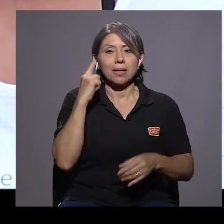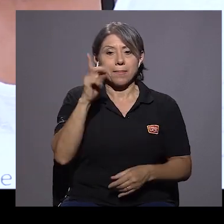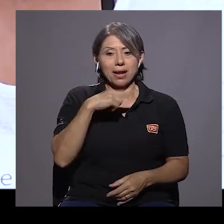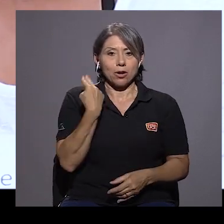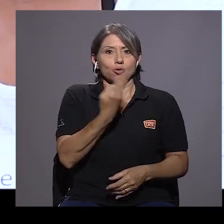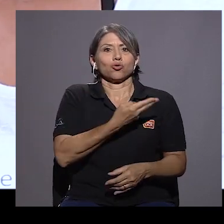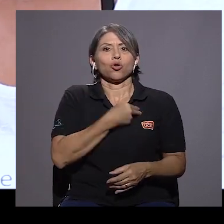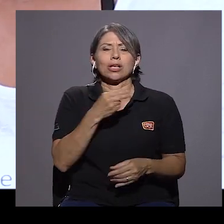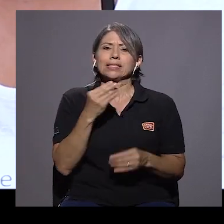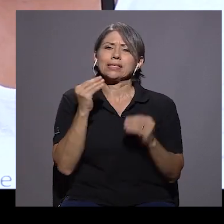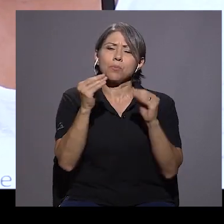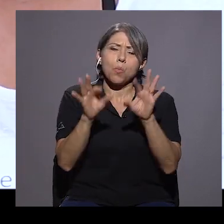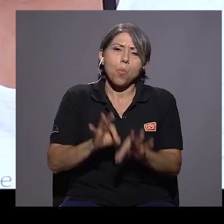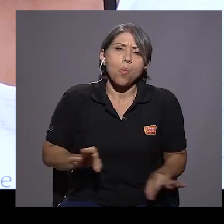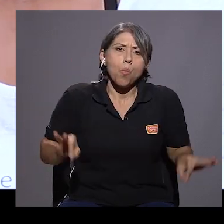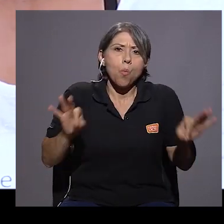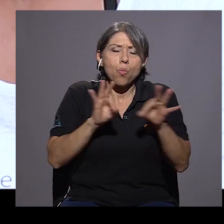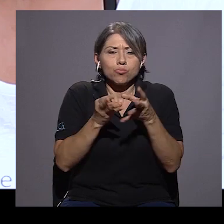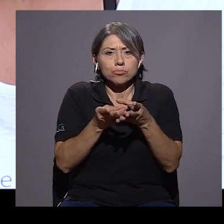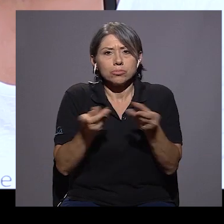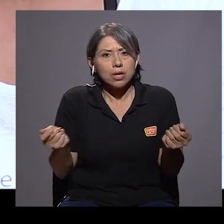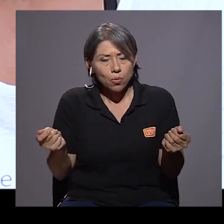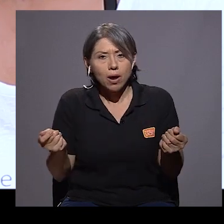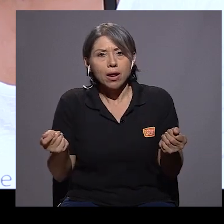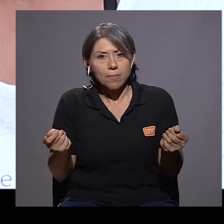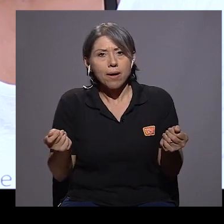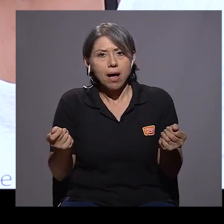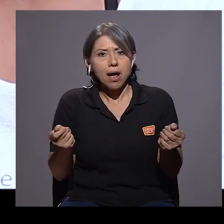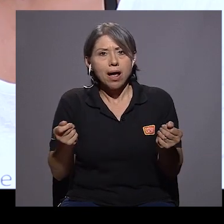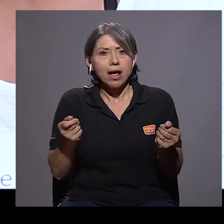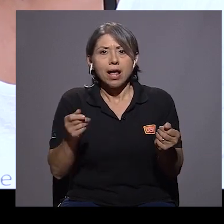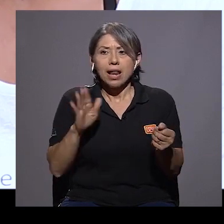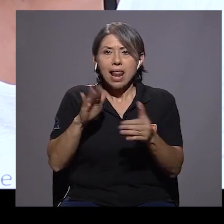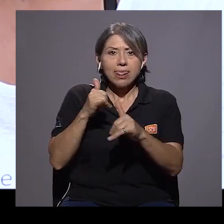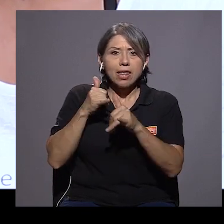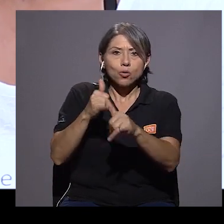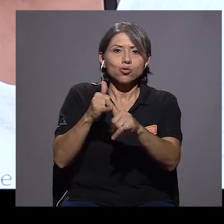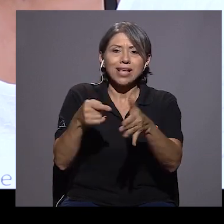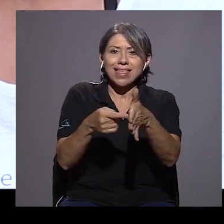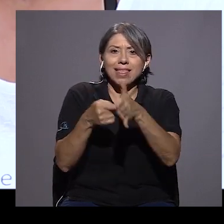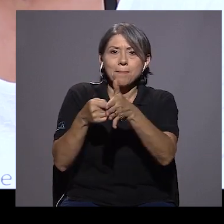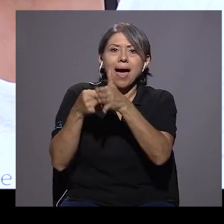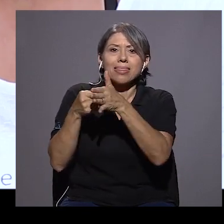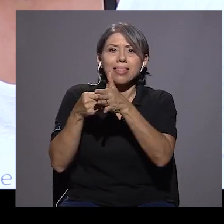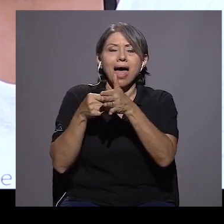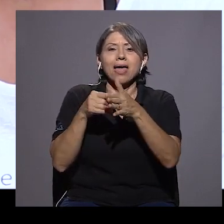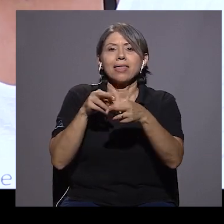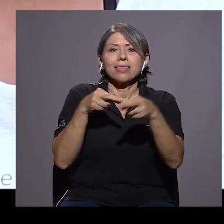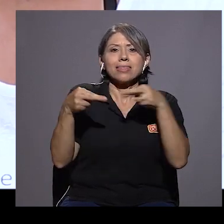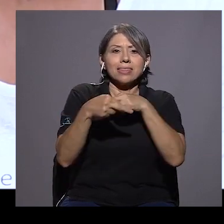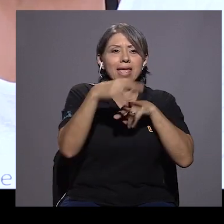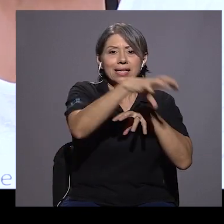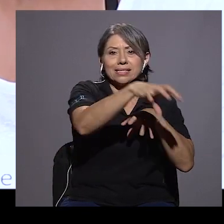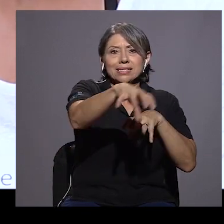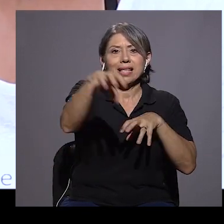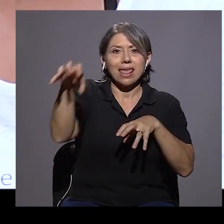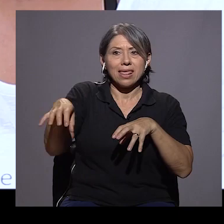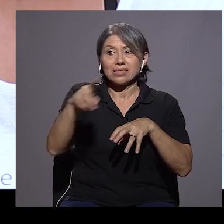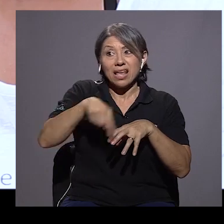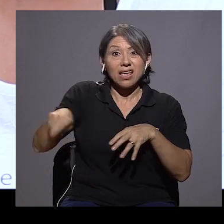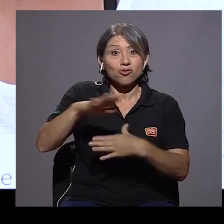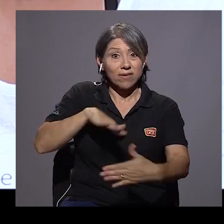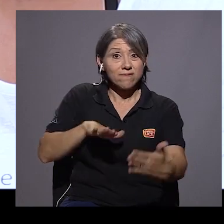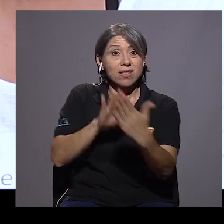más mínimo a sus demandas. Y para nosotras y nosotros es prioritario que se resuelva la denuncia y la demanda de las sedes